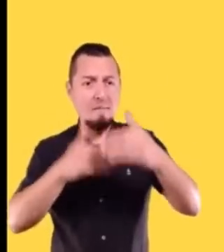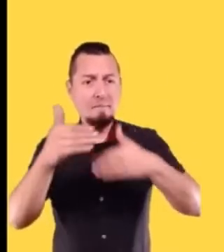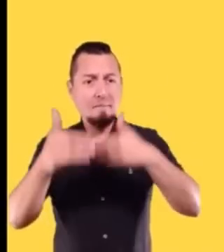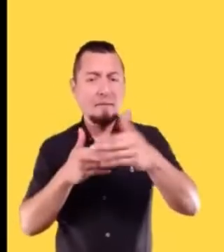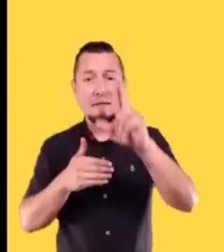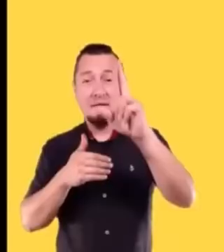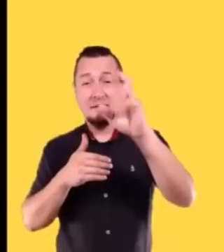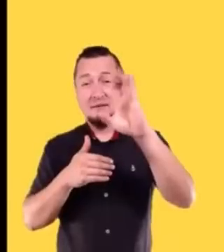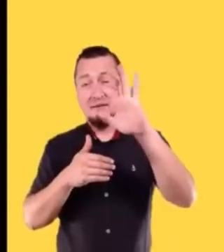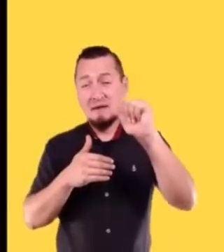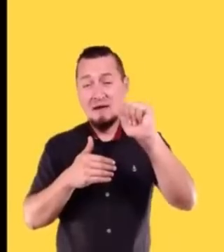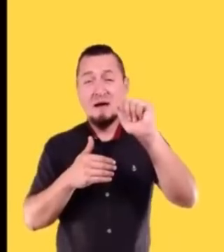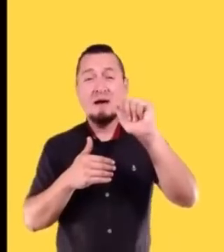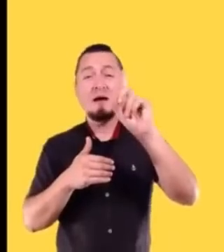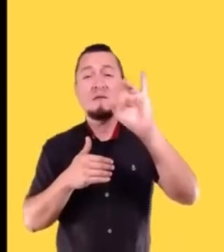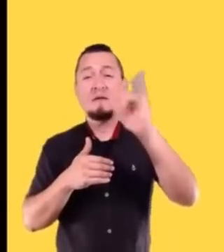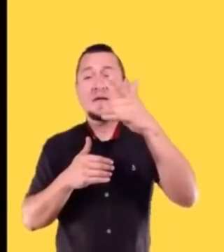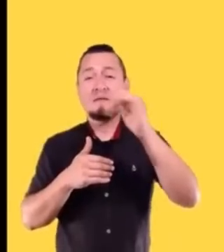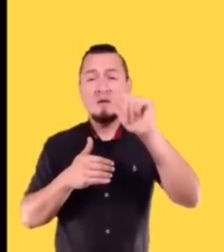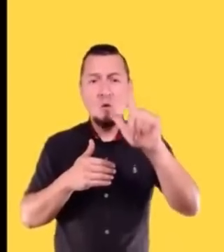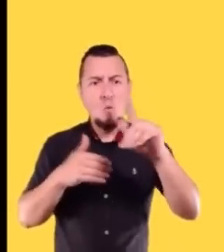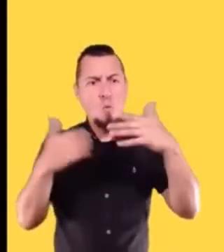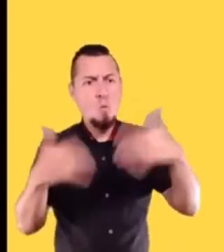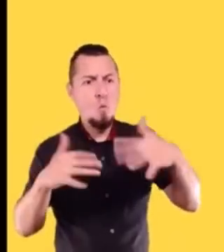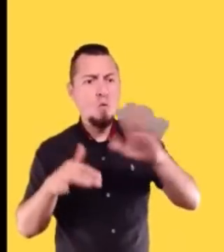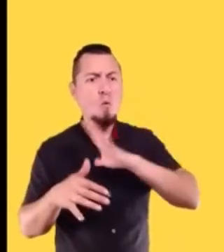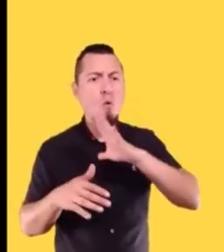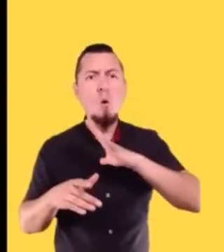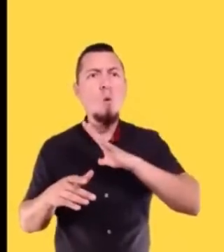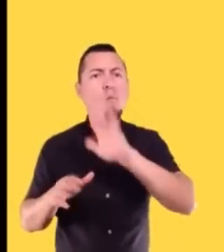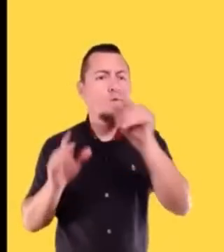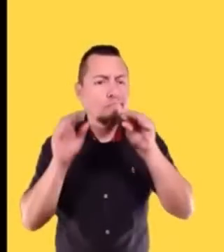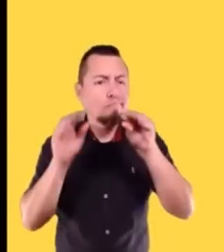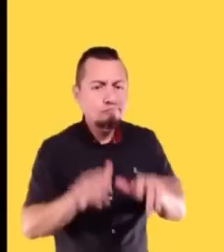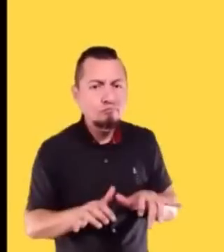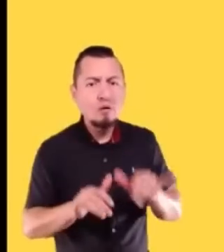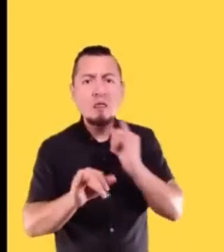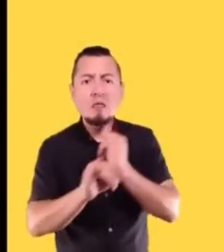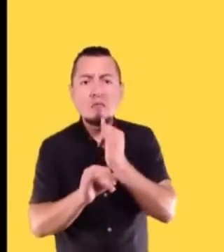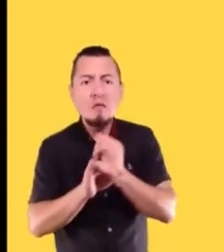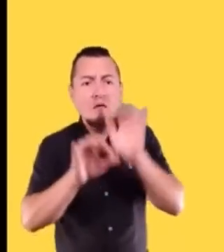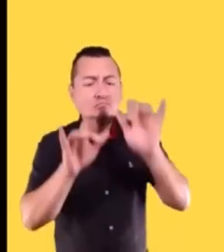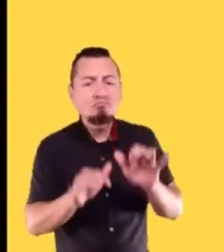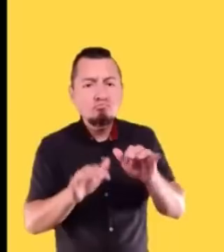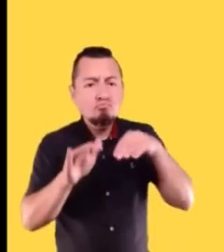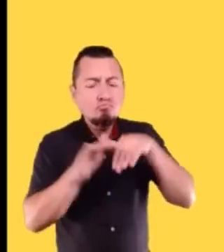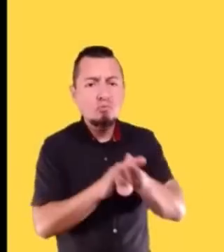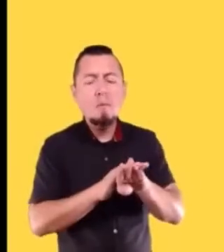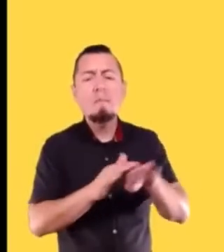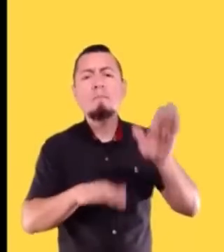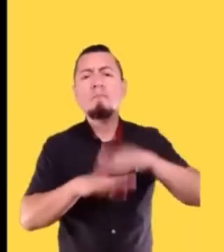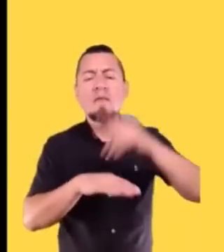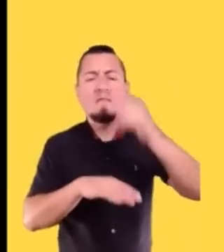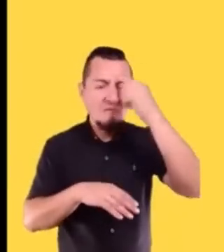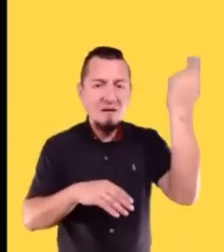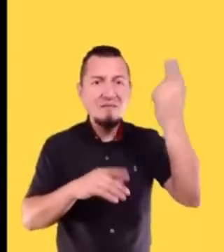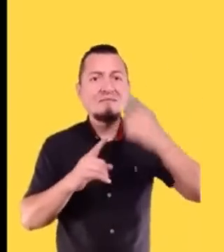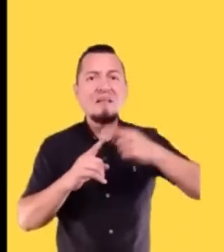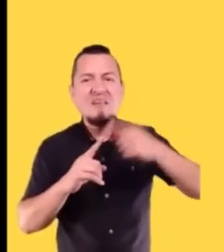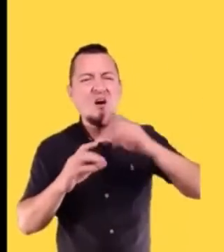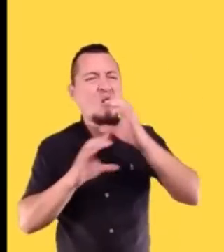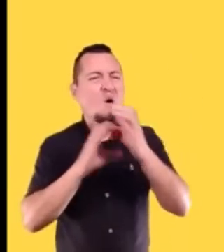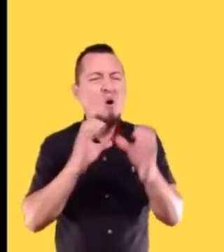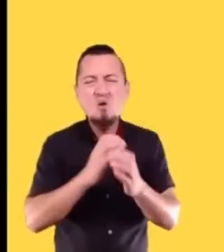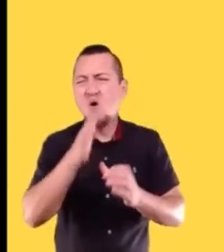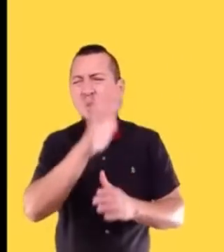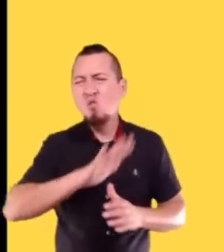especialistas van a tener los alumnos la posibilidad de recurrir tanto vía digital como para actividades a realizar en los cuadernos. En todos los